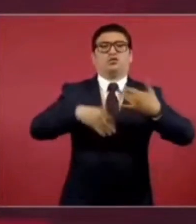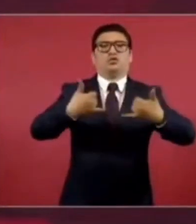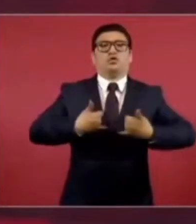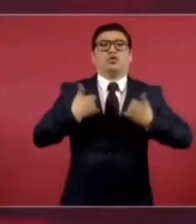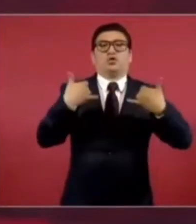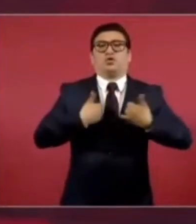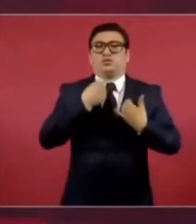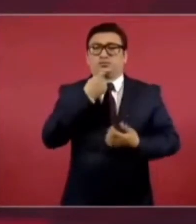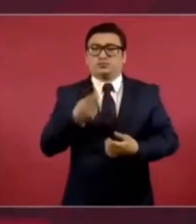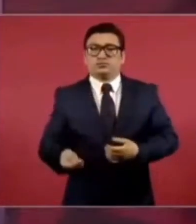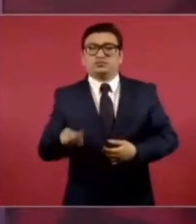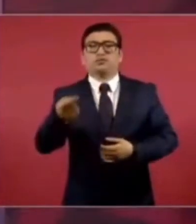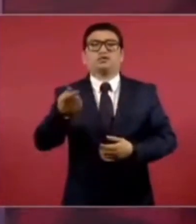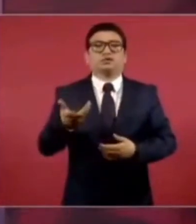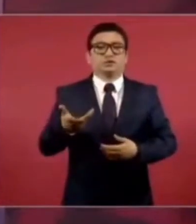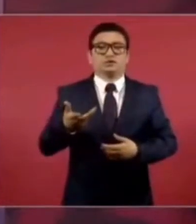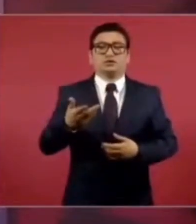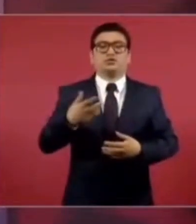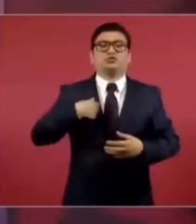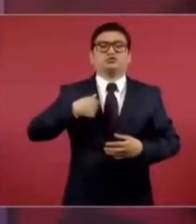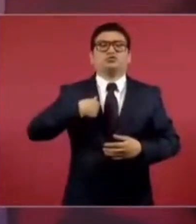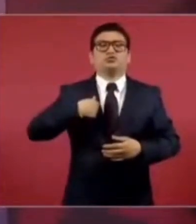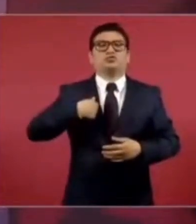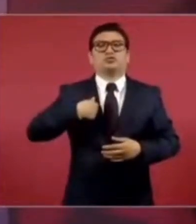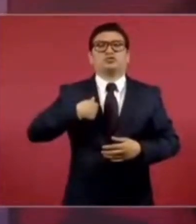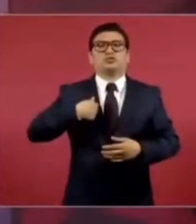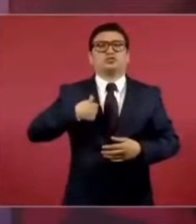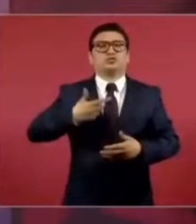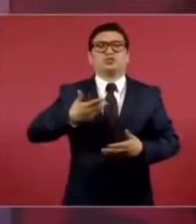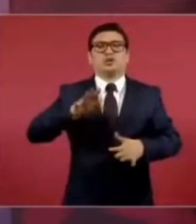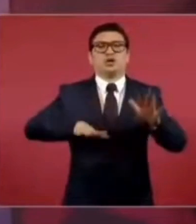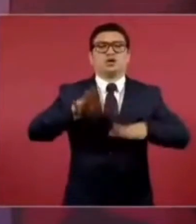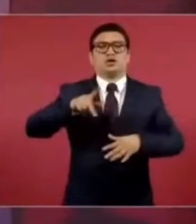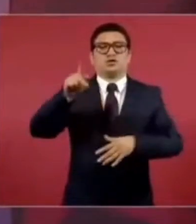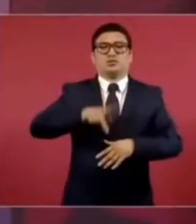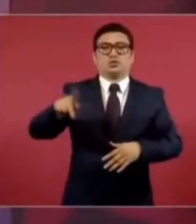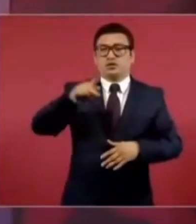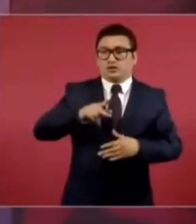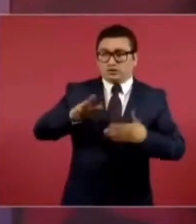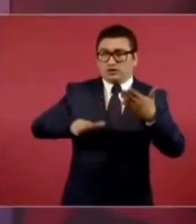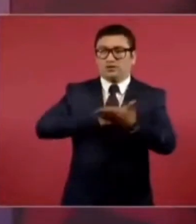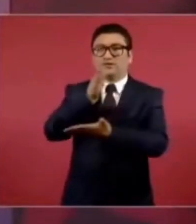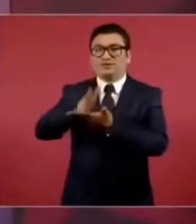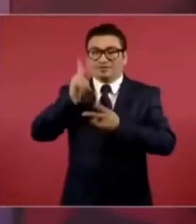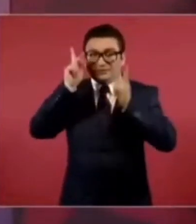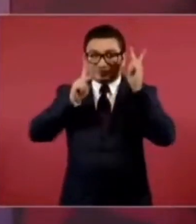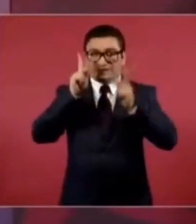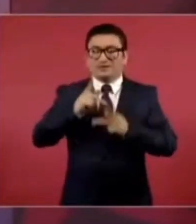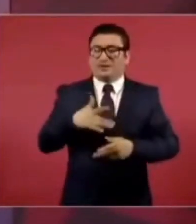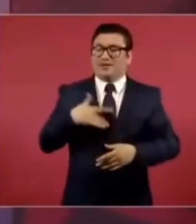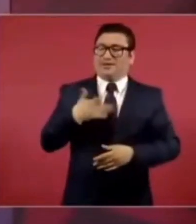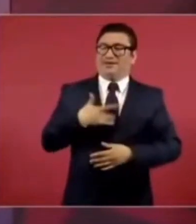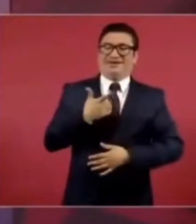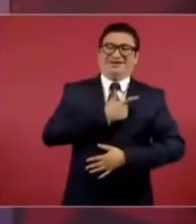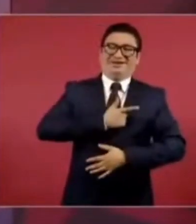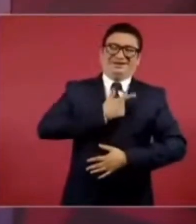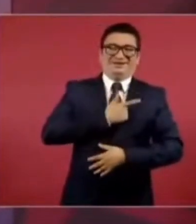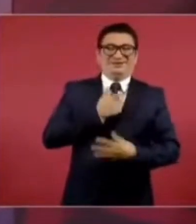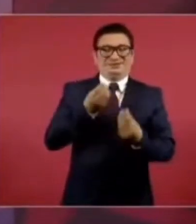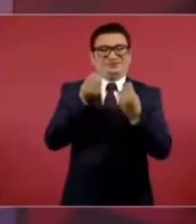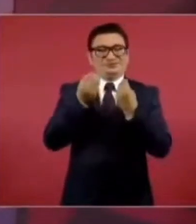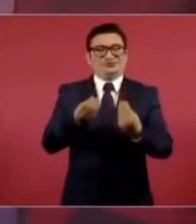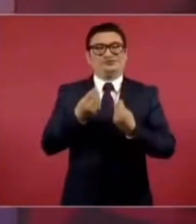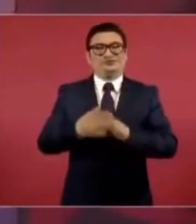niños voy a los pueblos y me da muchísimo gusto